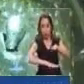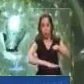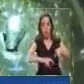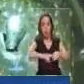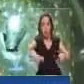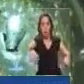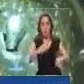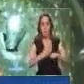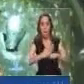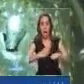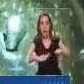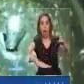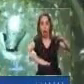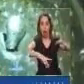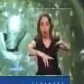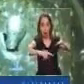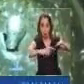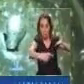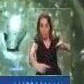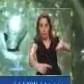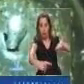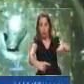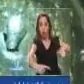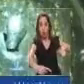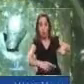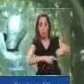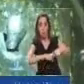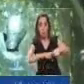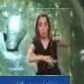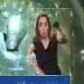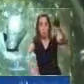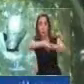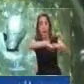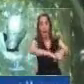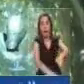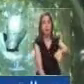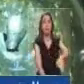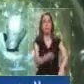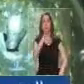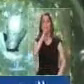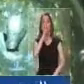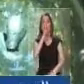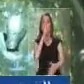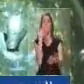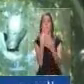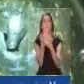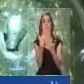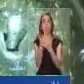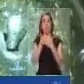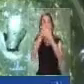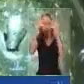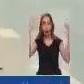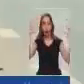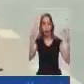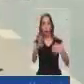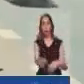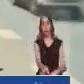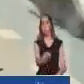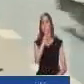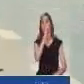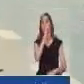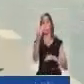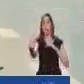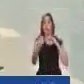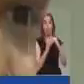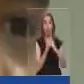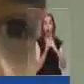Y cuando pisó el palo voló hacia el lado derecho, que es donde estaba yo, y me llegó toda la imagen de cuando golpea el parabrisas el palo. A